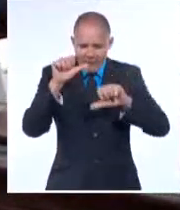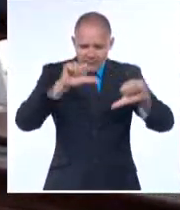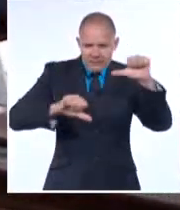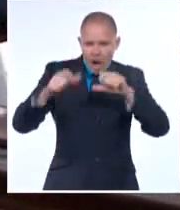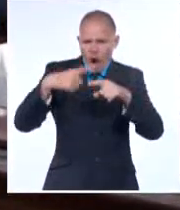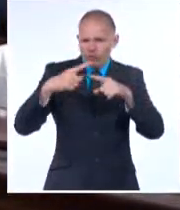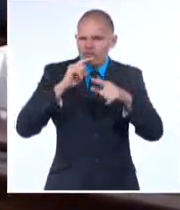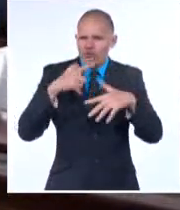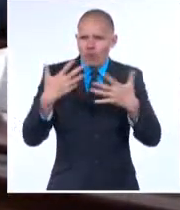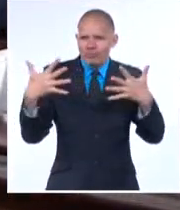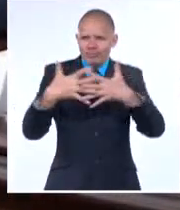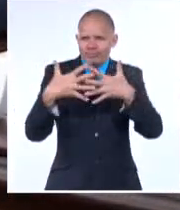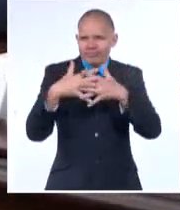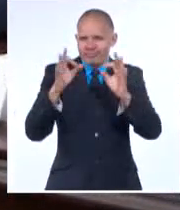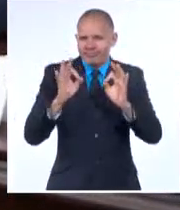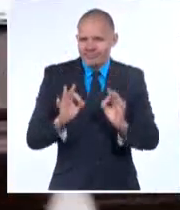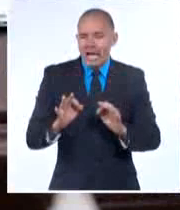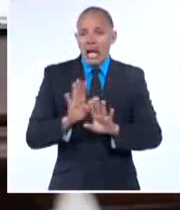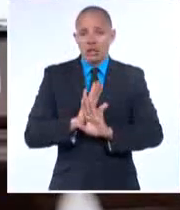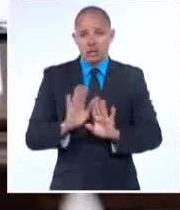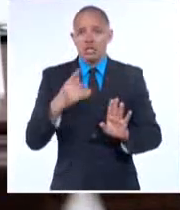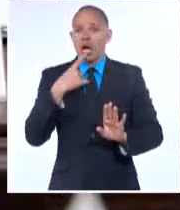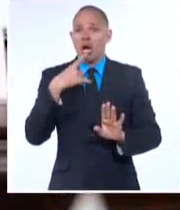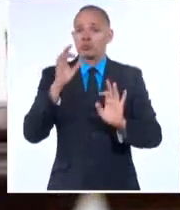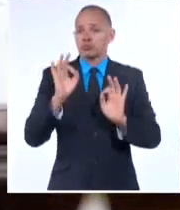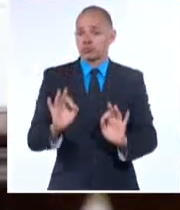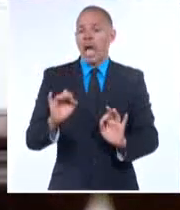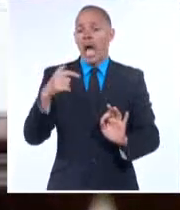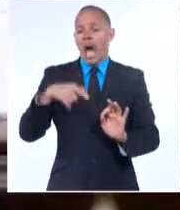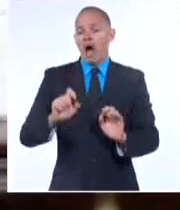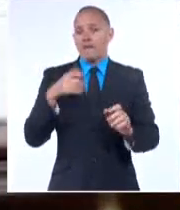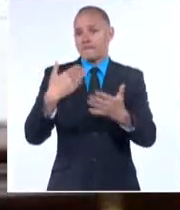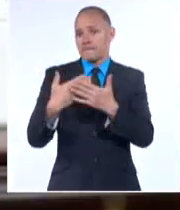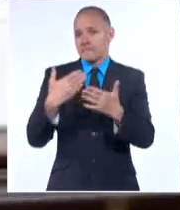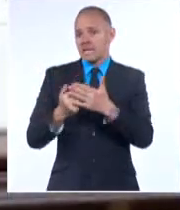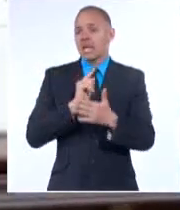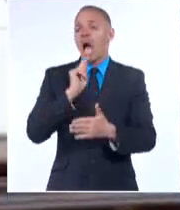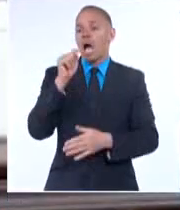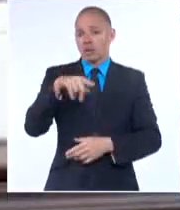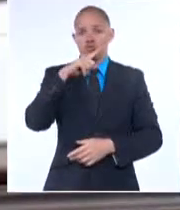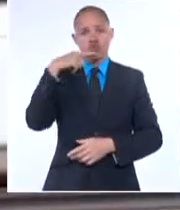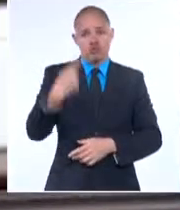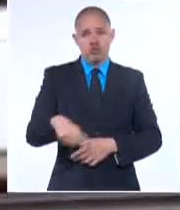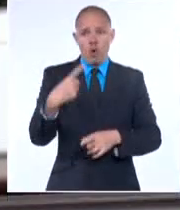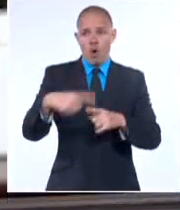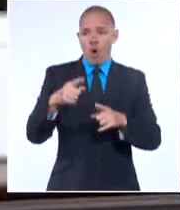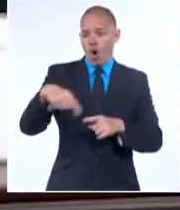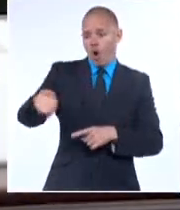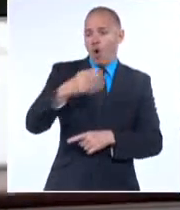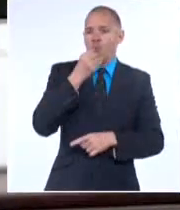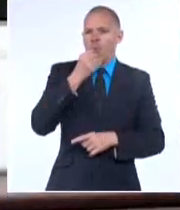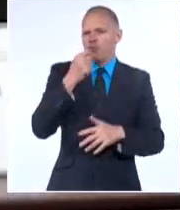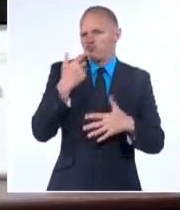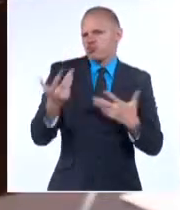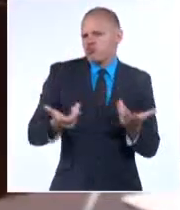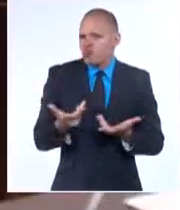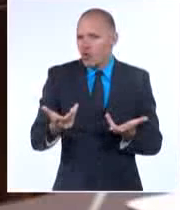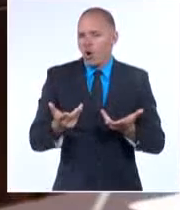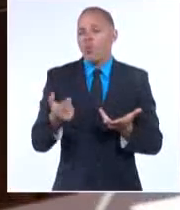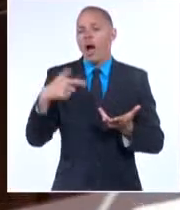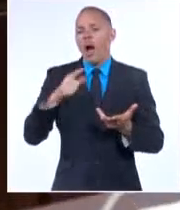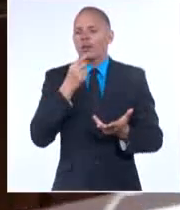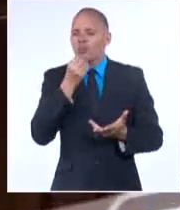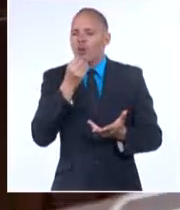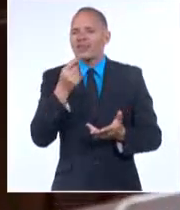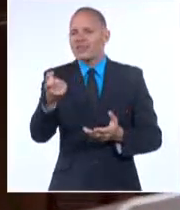encuentros con viceministros de salud y otras autoridades empresariales de Rusia, también se evaluaron las posibilidades de inclusión